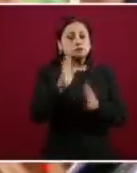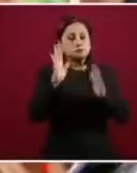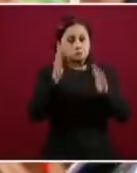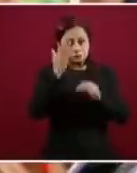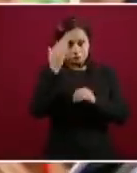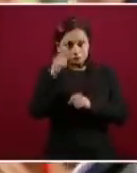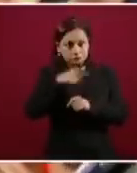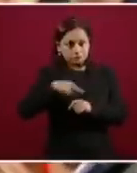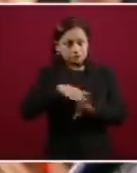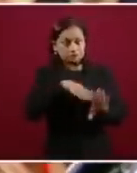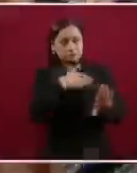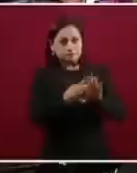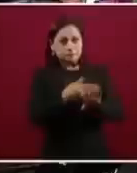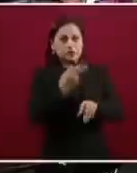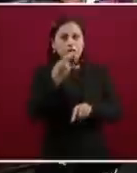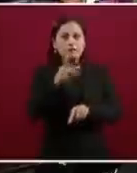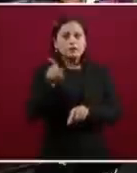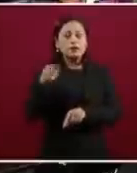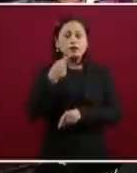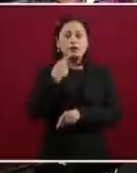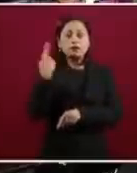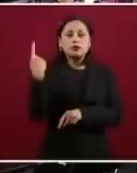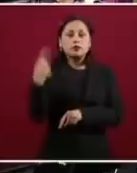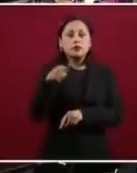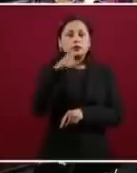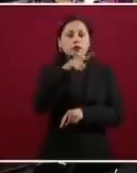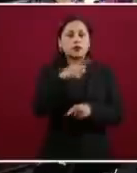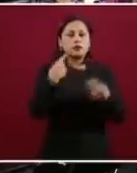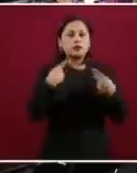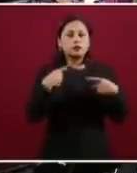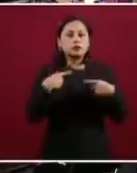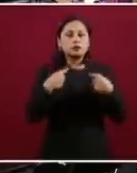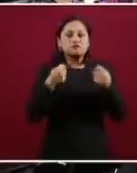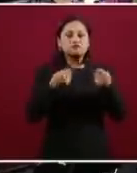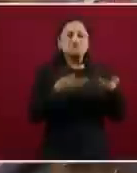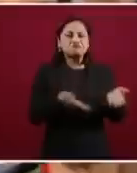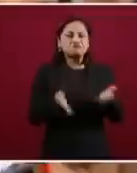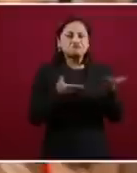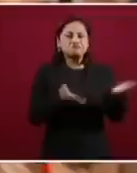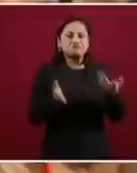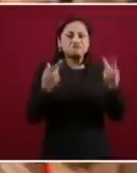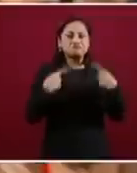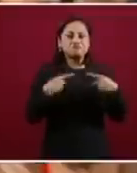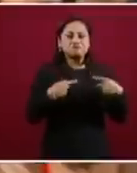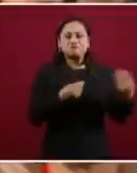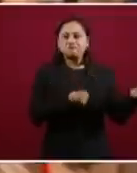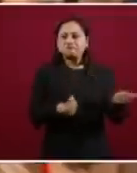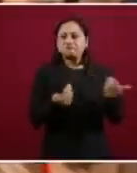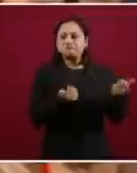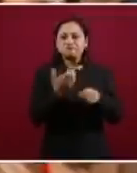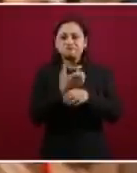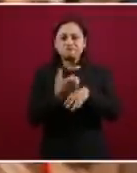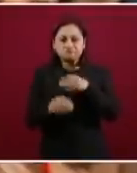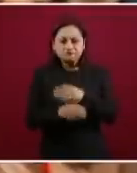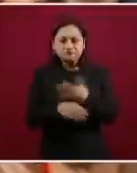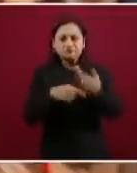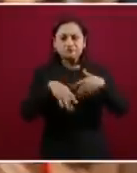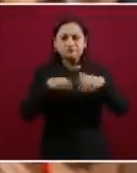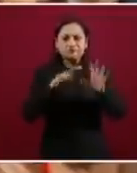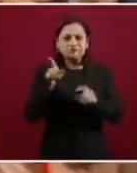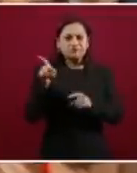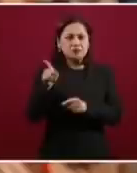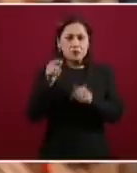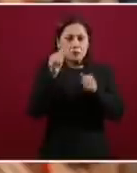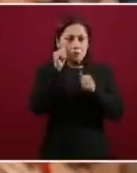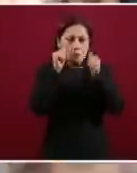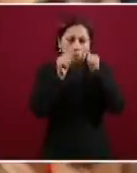un movimiento de dejar pasar gente sin revisión, divisas, pasajeros, contrabando de todo tipo. ¿Qué se va a hacer también? ¿Cómo se van